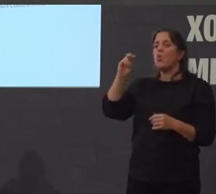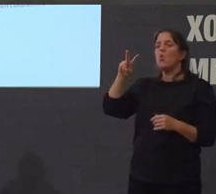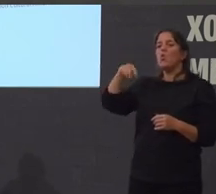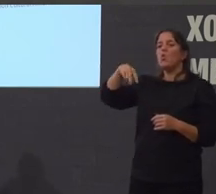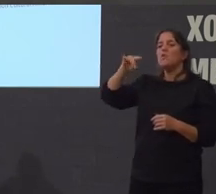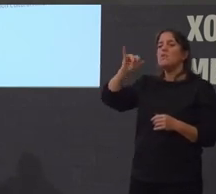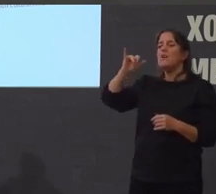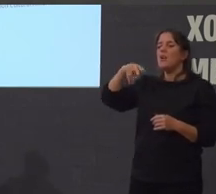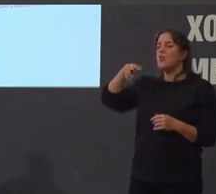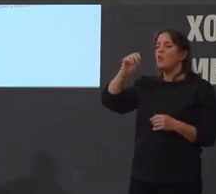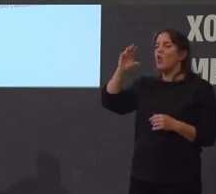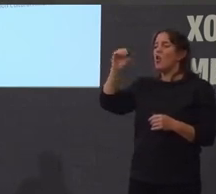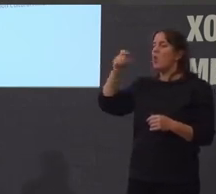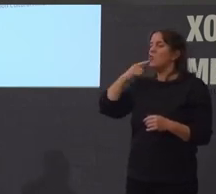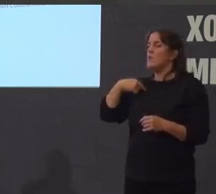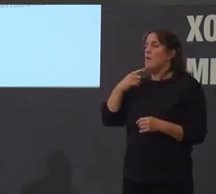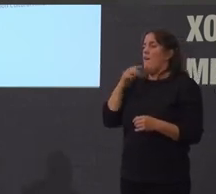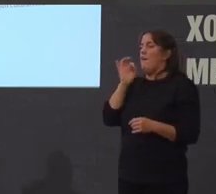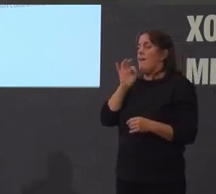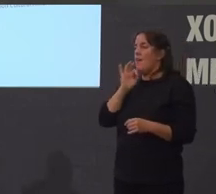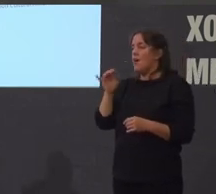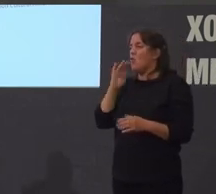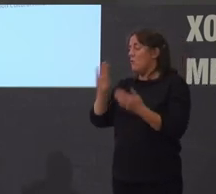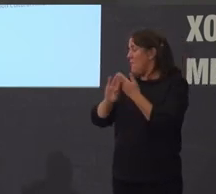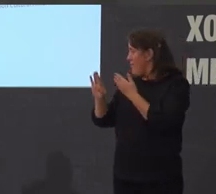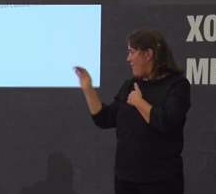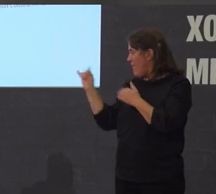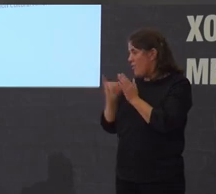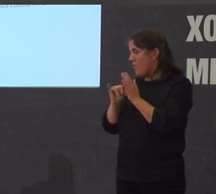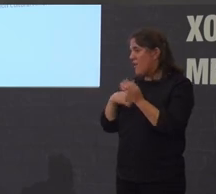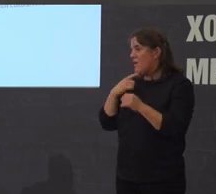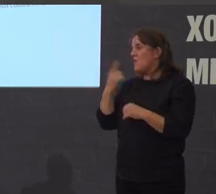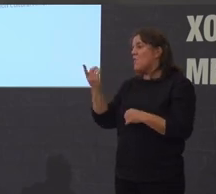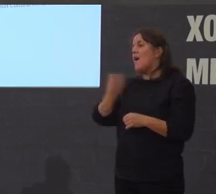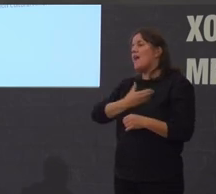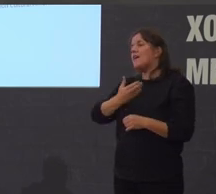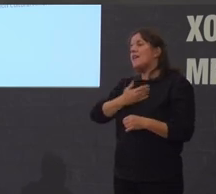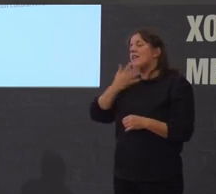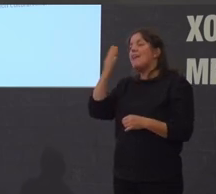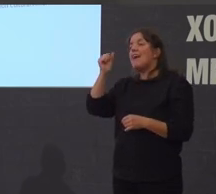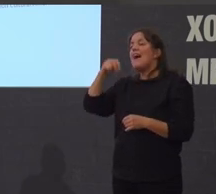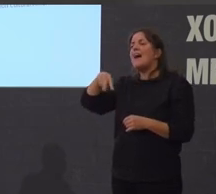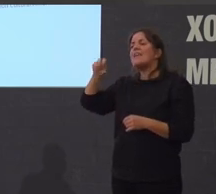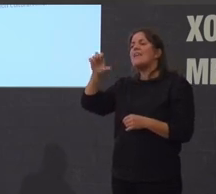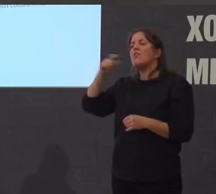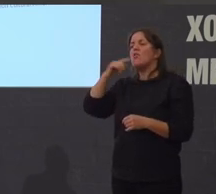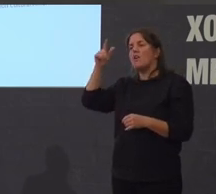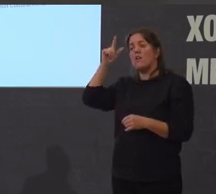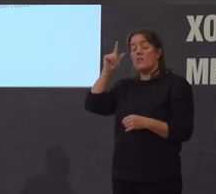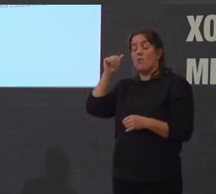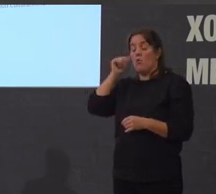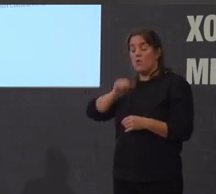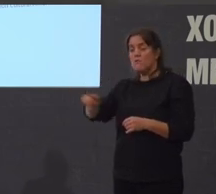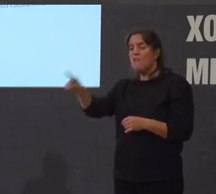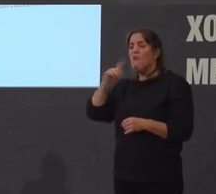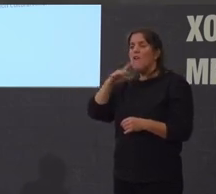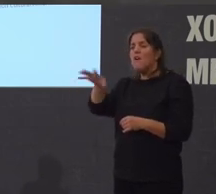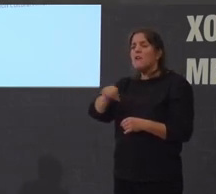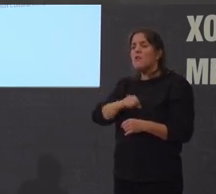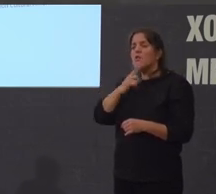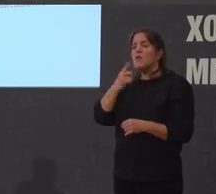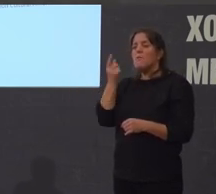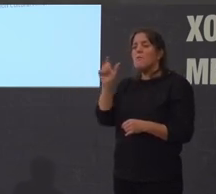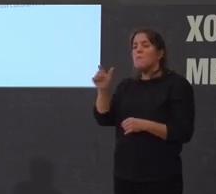decidió en nuestro caso que fue alcalde de canelo en ourense que encantan valores